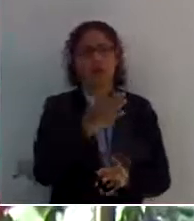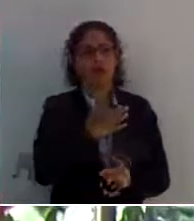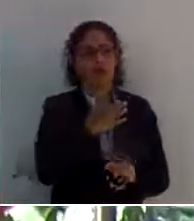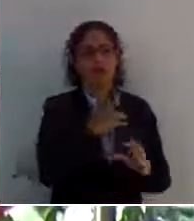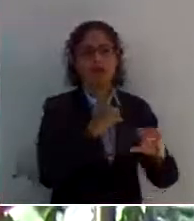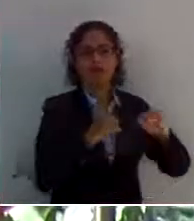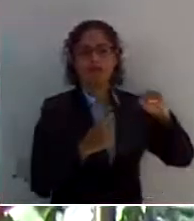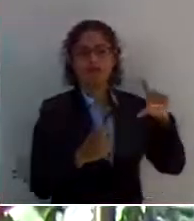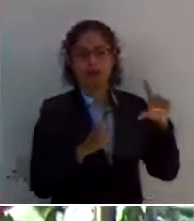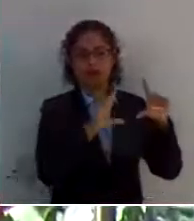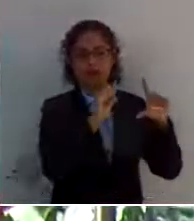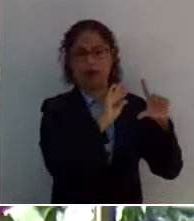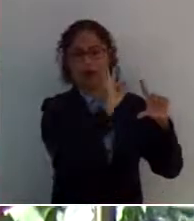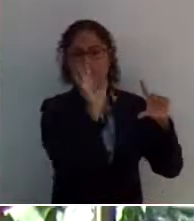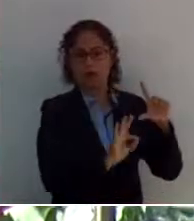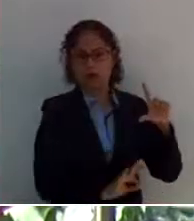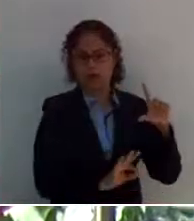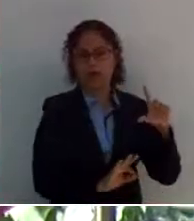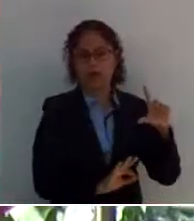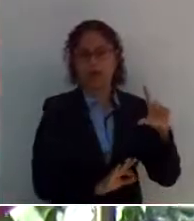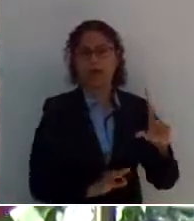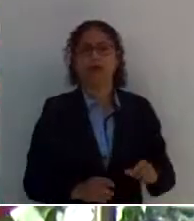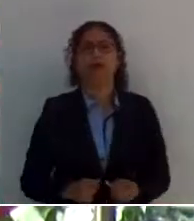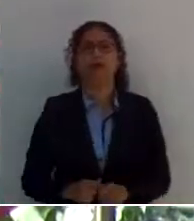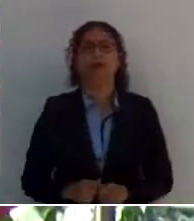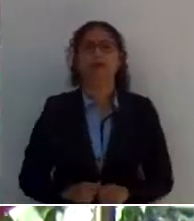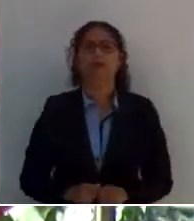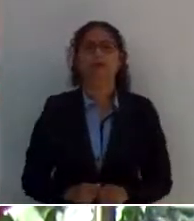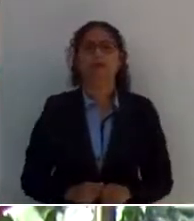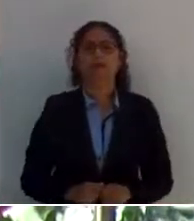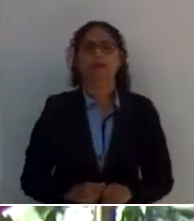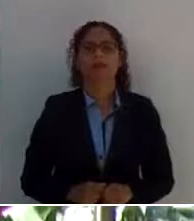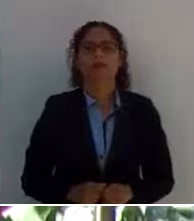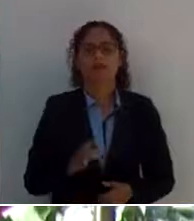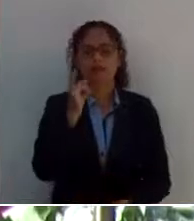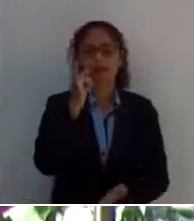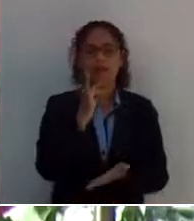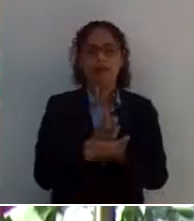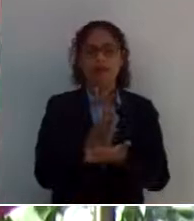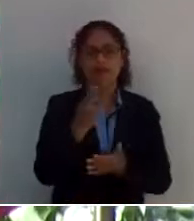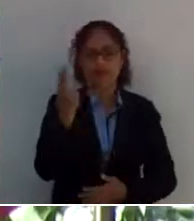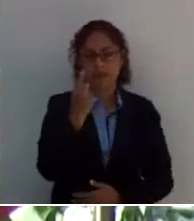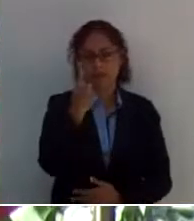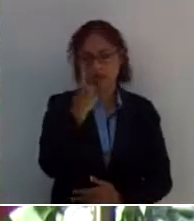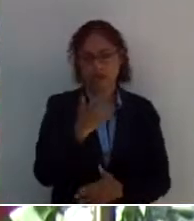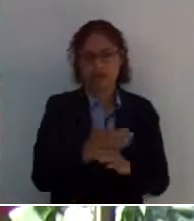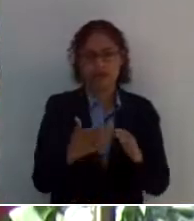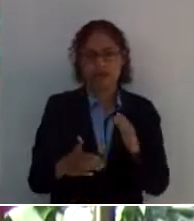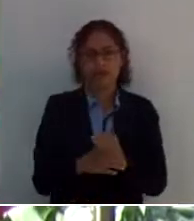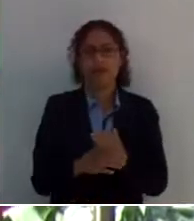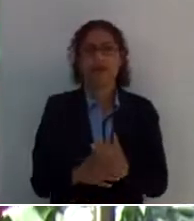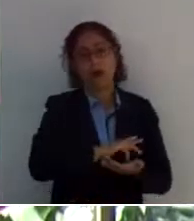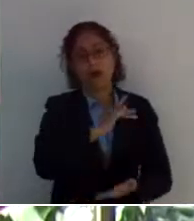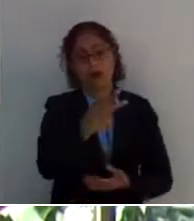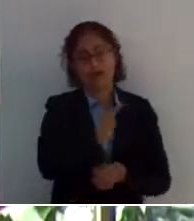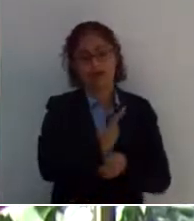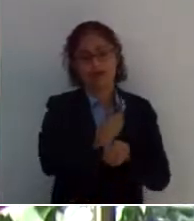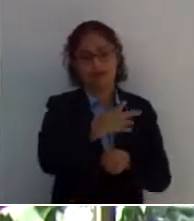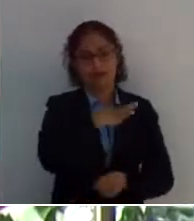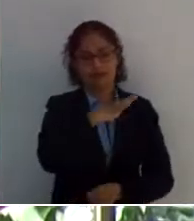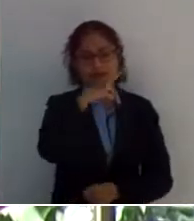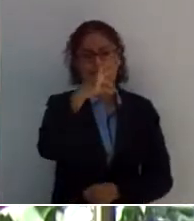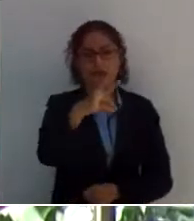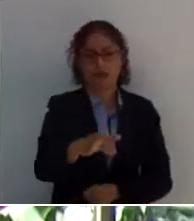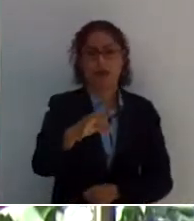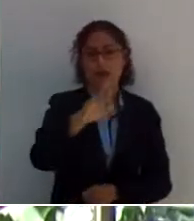cargo del 90% sin límite. Solo tenemos un requisito, y es algo que ya hace. Reconocimiento a